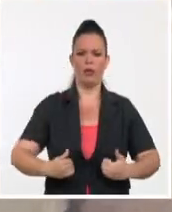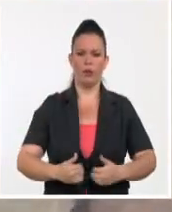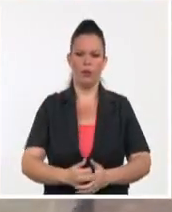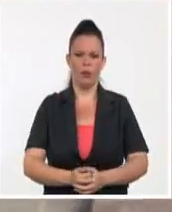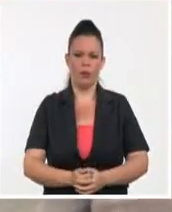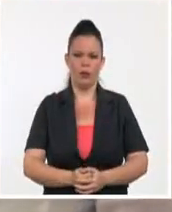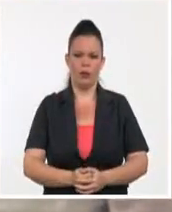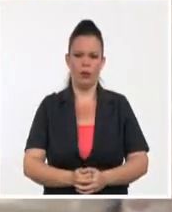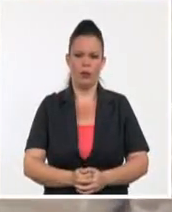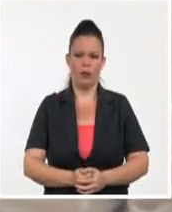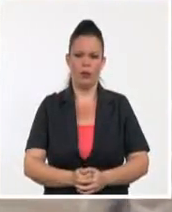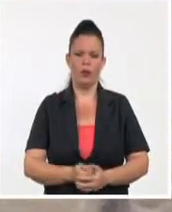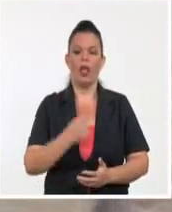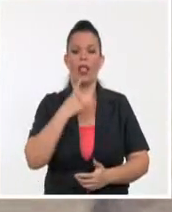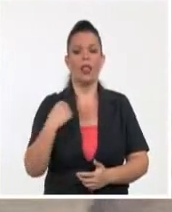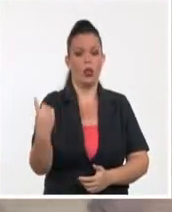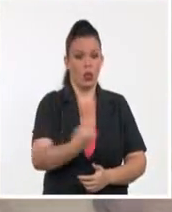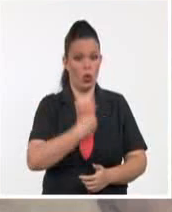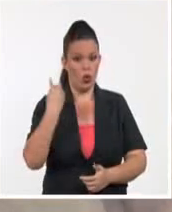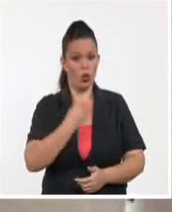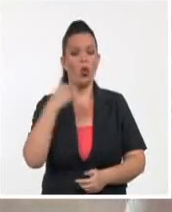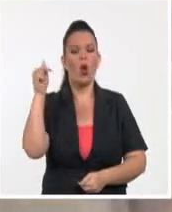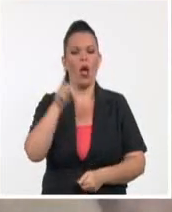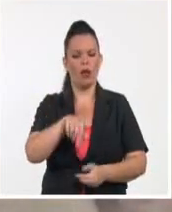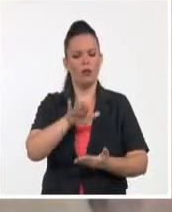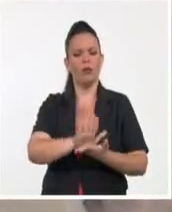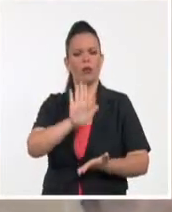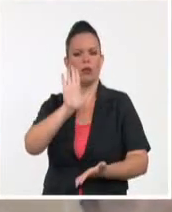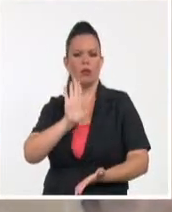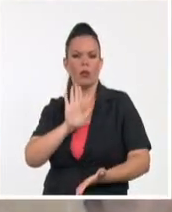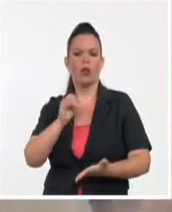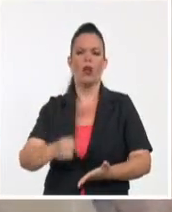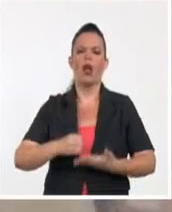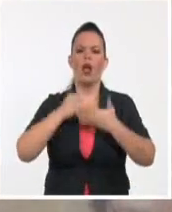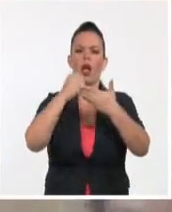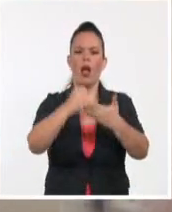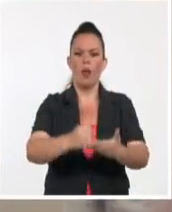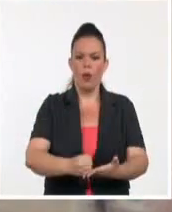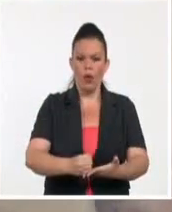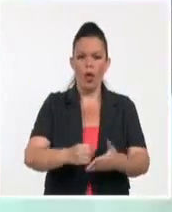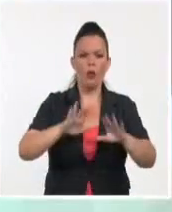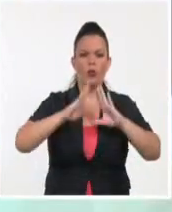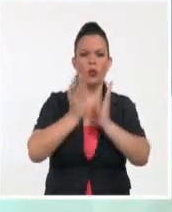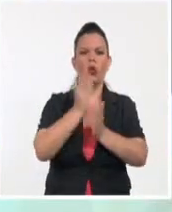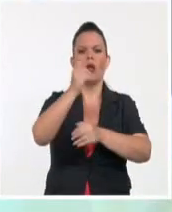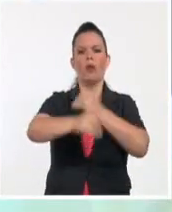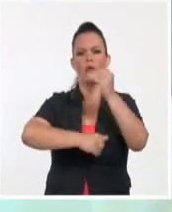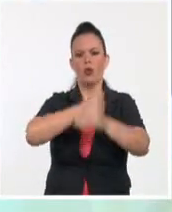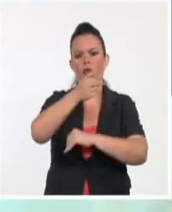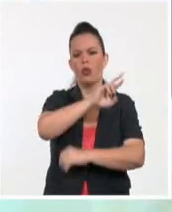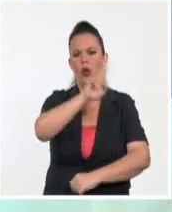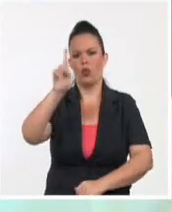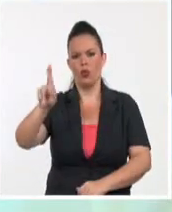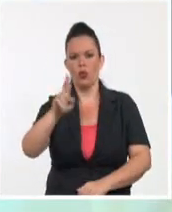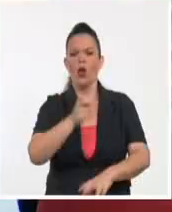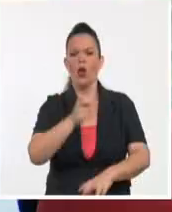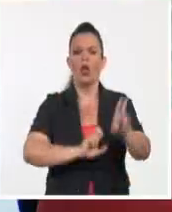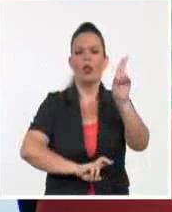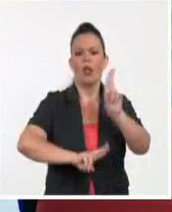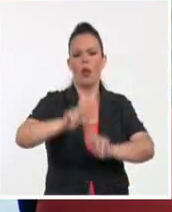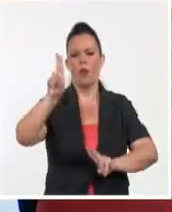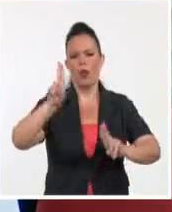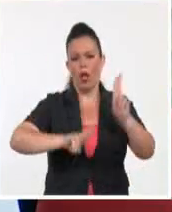procesos de revolución, acompañamos el nuevo debate, el debate del Código de Familia, acompañamos el proceso de la